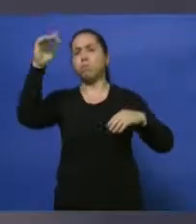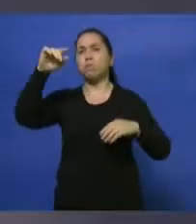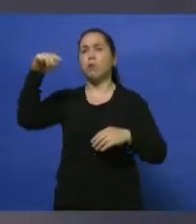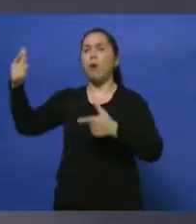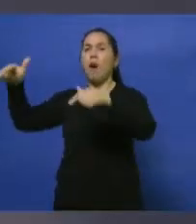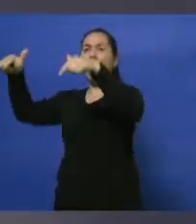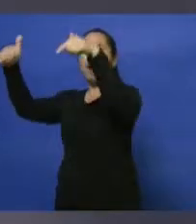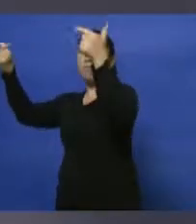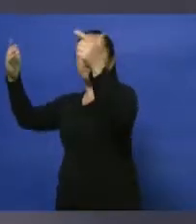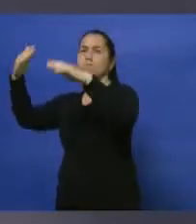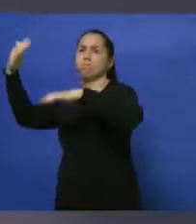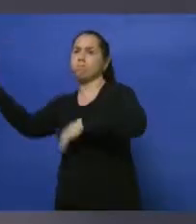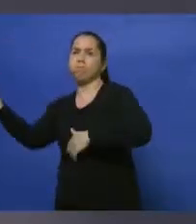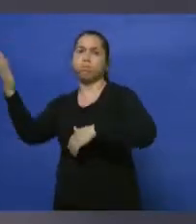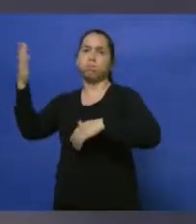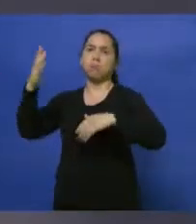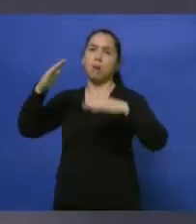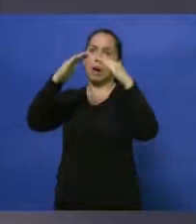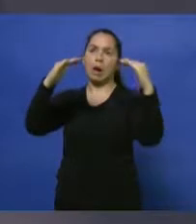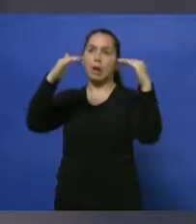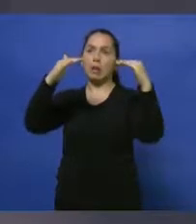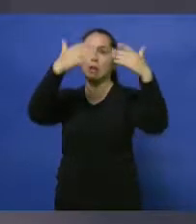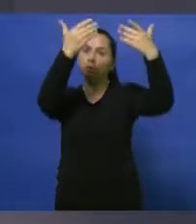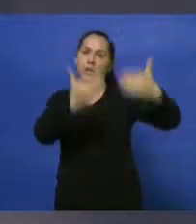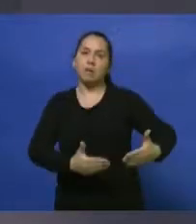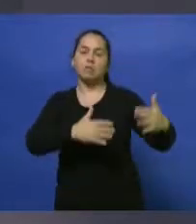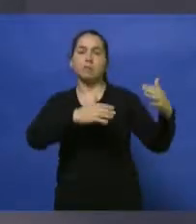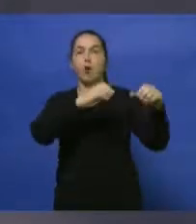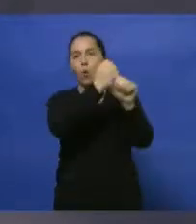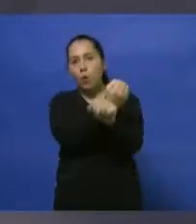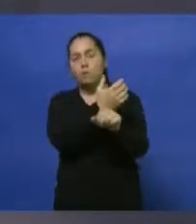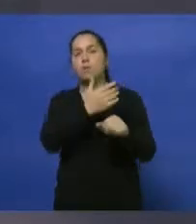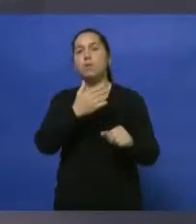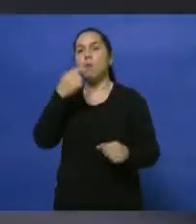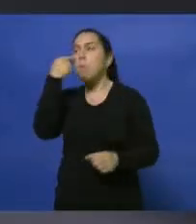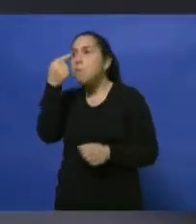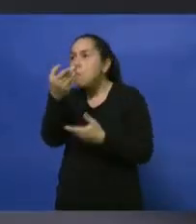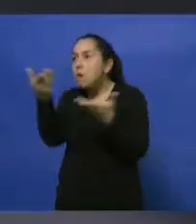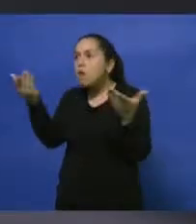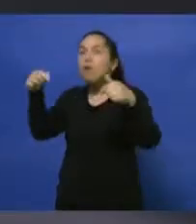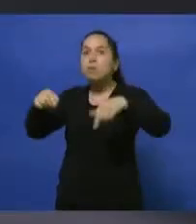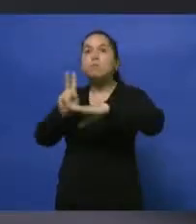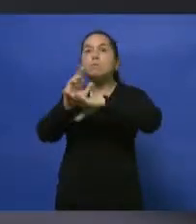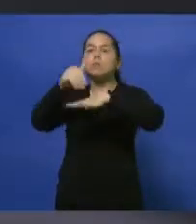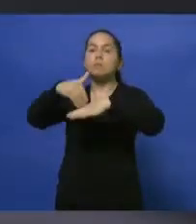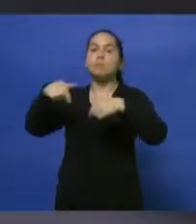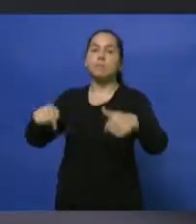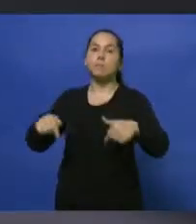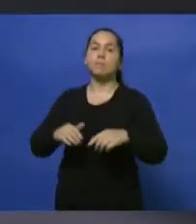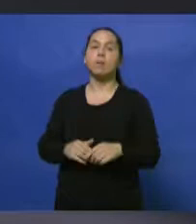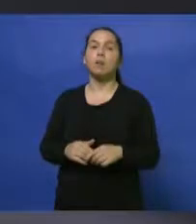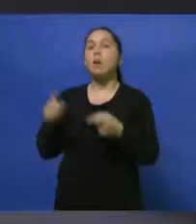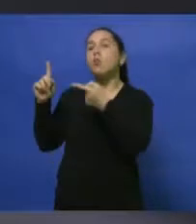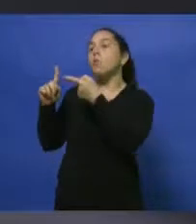rotura de mampostería, fue lo que se visualizó en Villa María, bien digo, pero el contacto que hemos